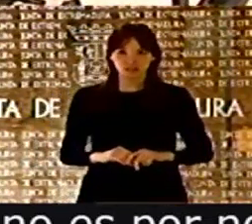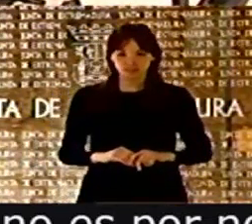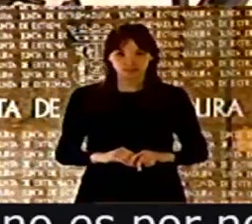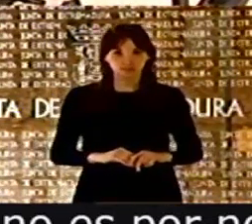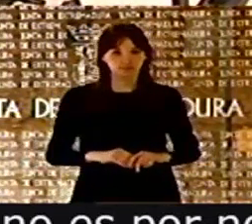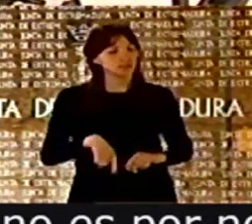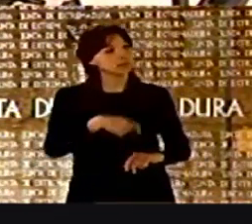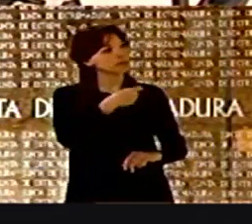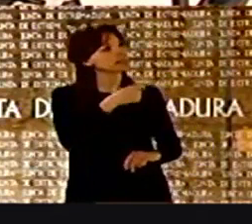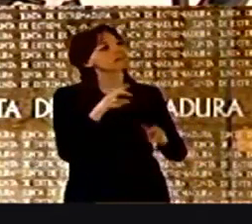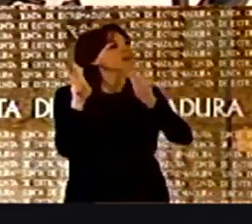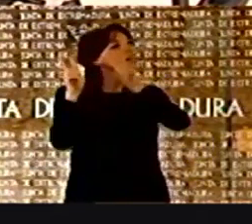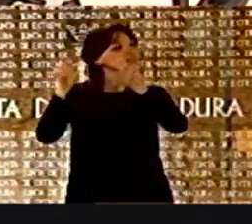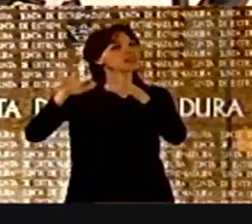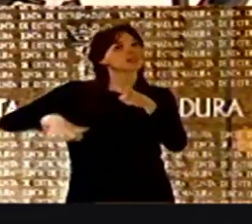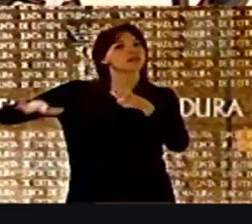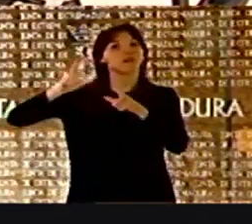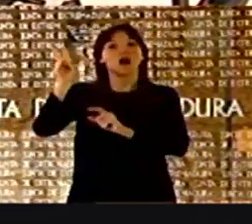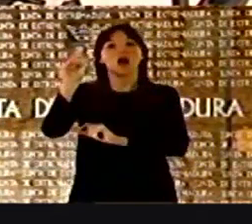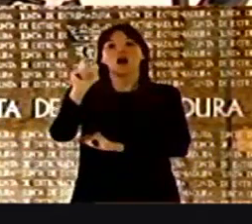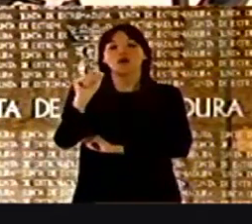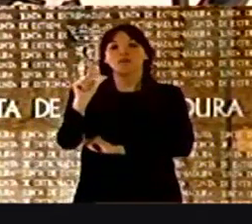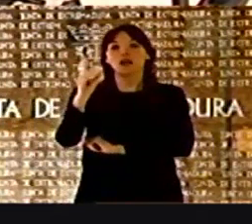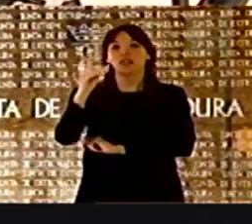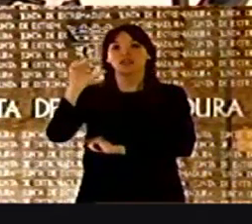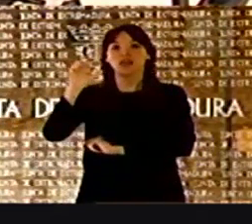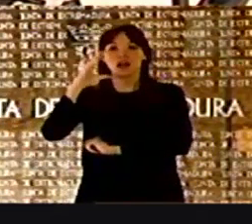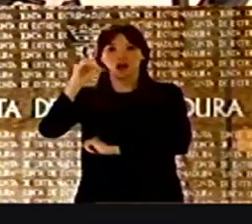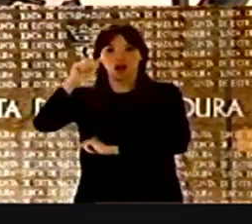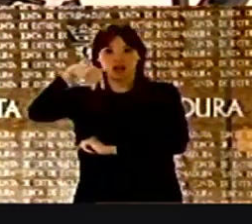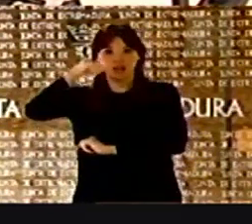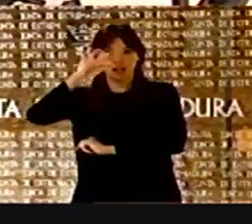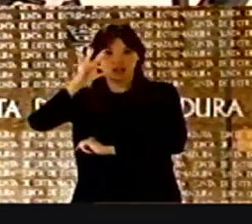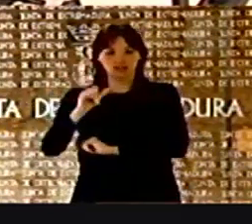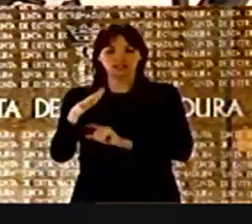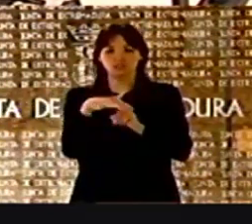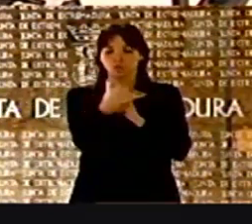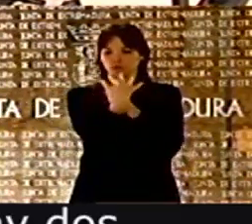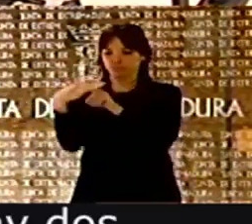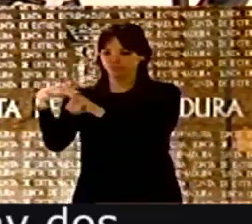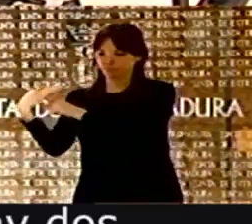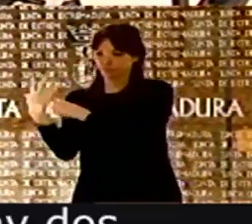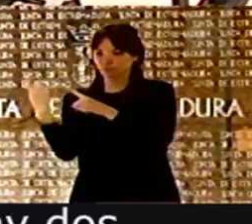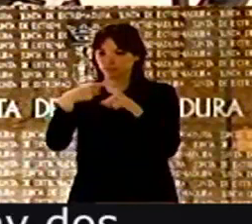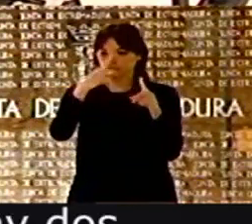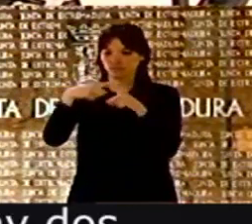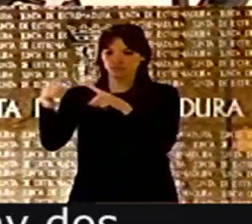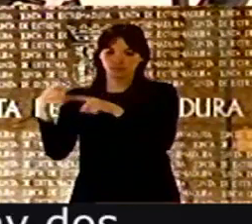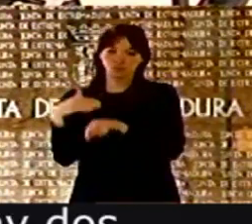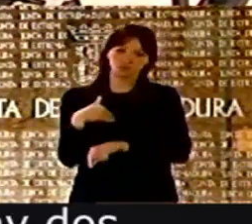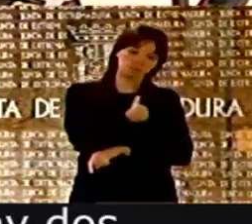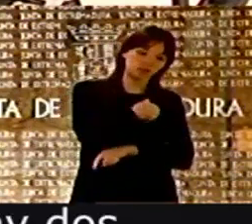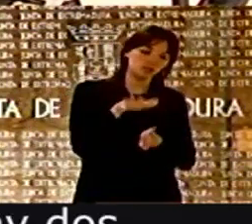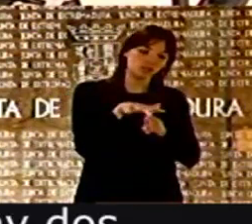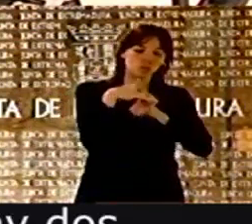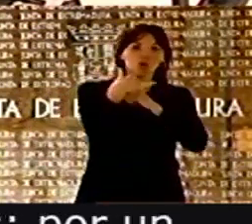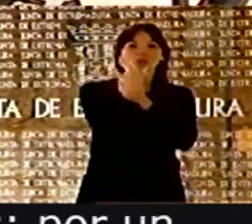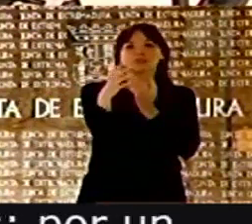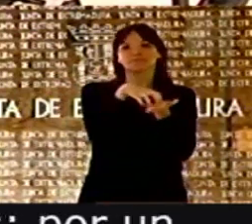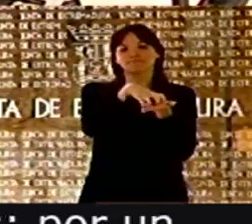Presidente, sobre Valdecañas. Bueno, hay 2 situaciones diferentes en torno a Valdecañas. Por un lado están